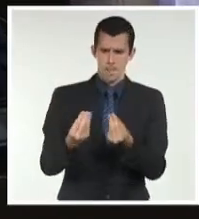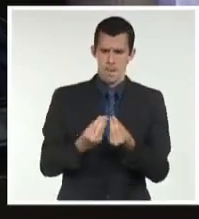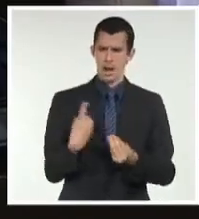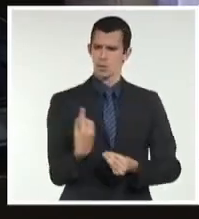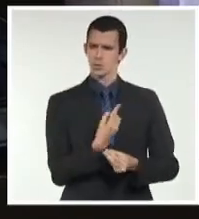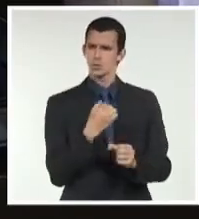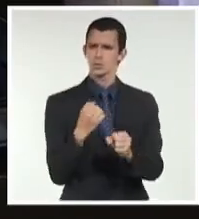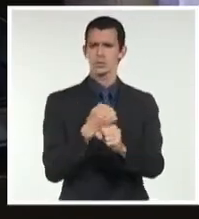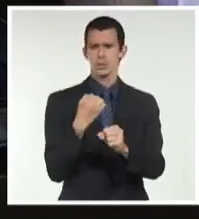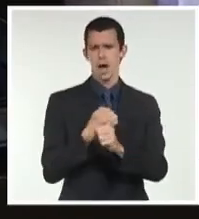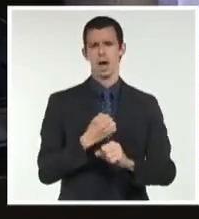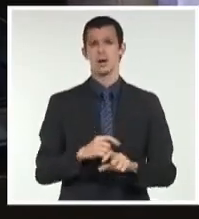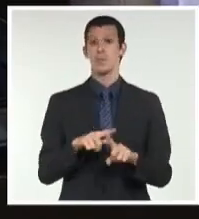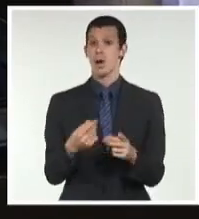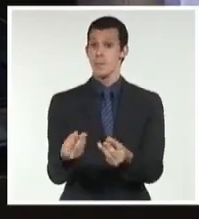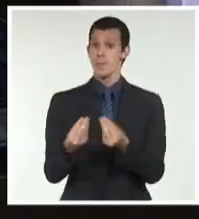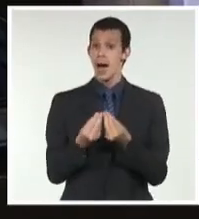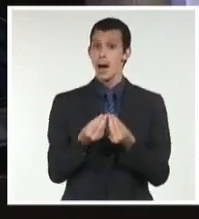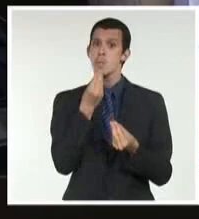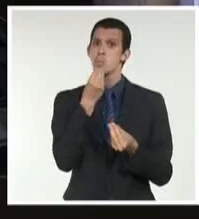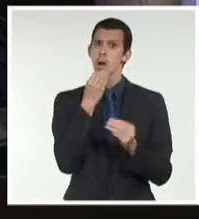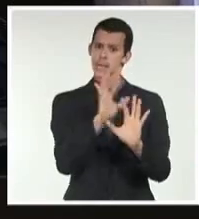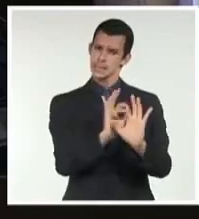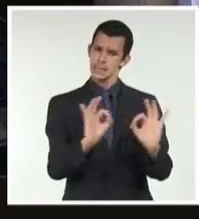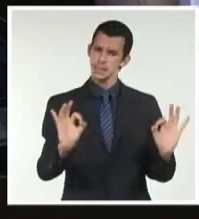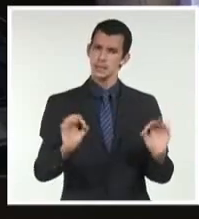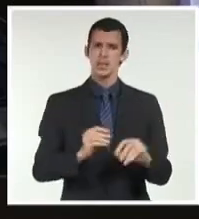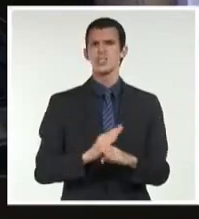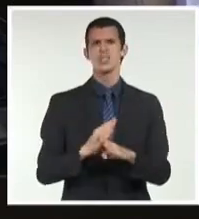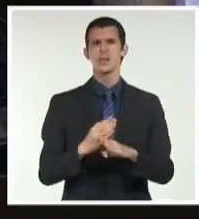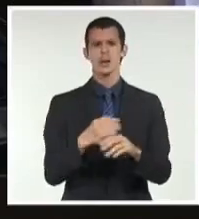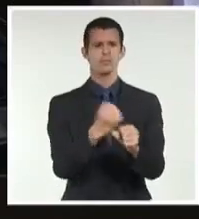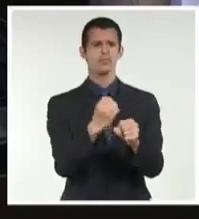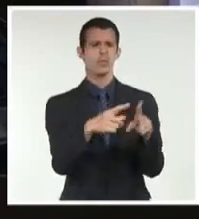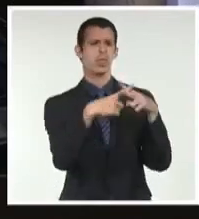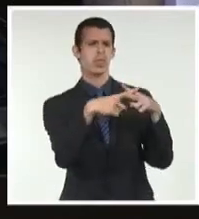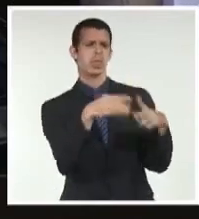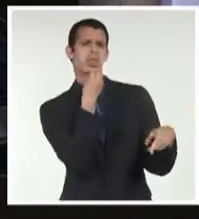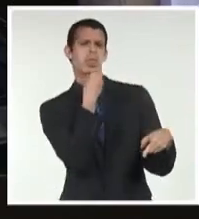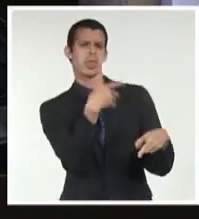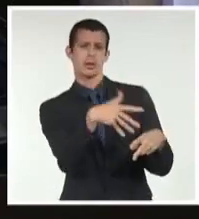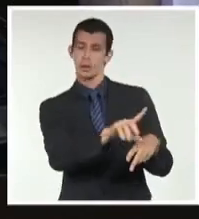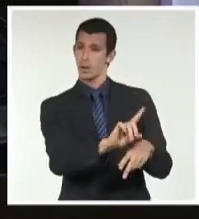pero con calidad, porque cuando no lo hacemos con calidad, enseguida se nos revierte el problema.